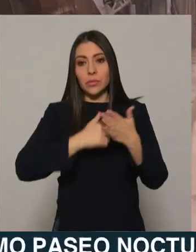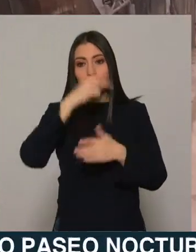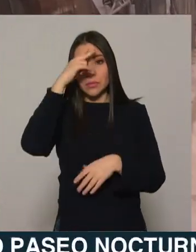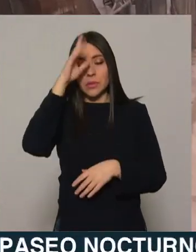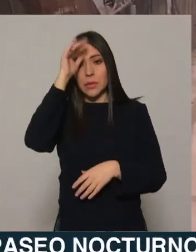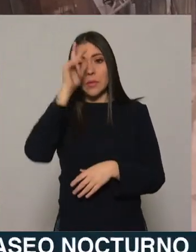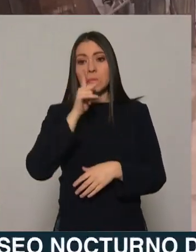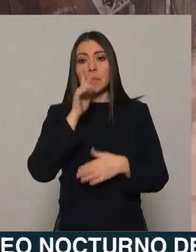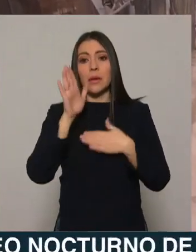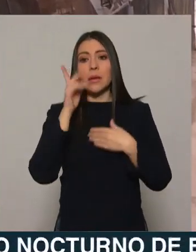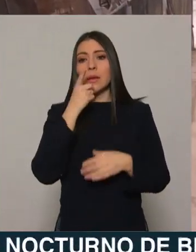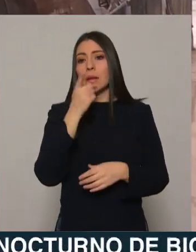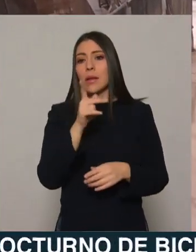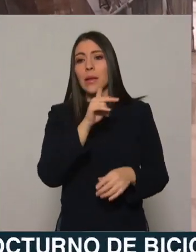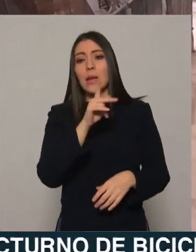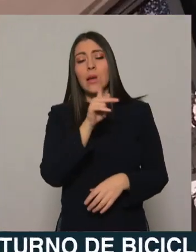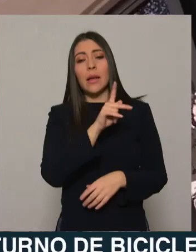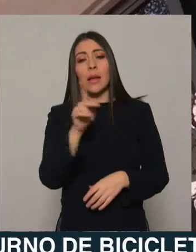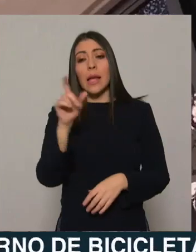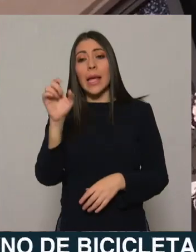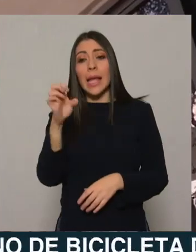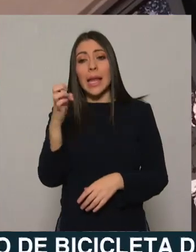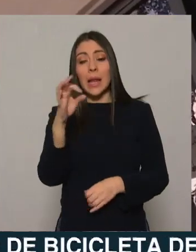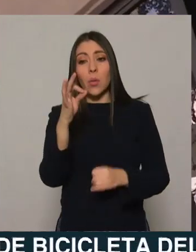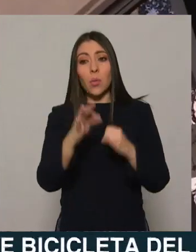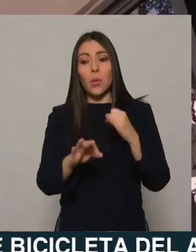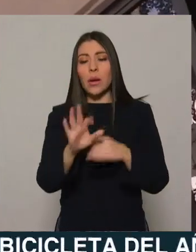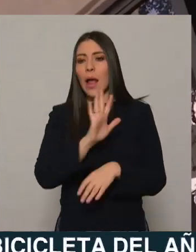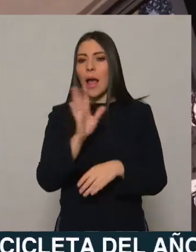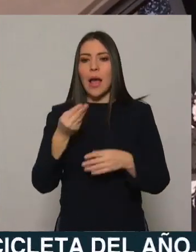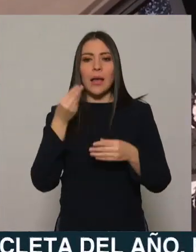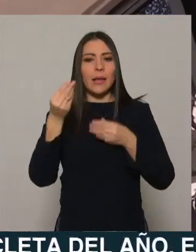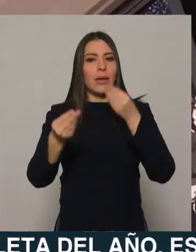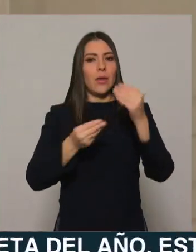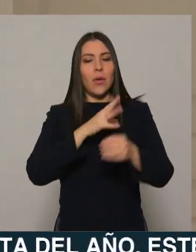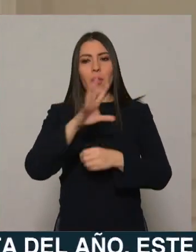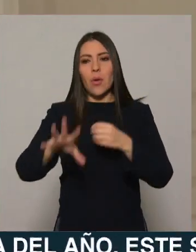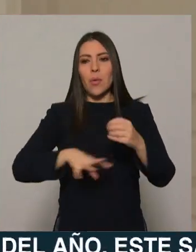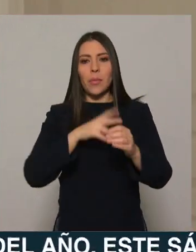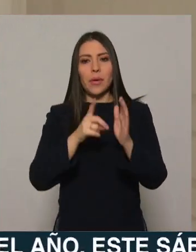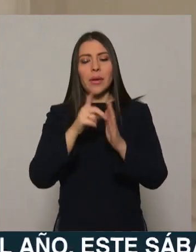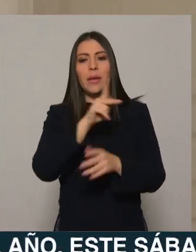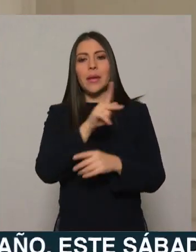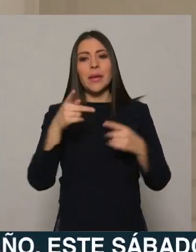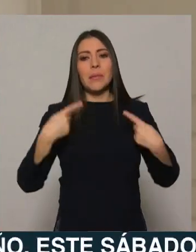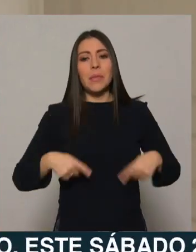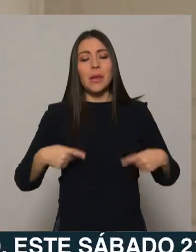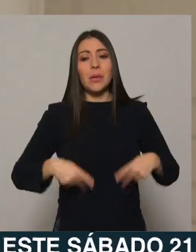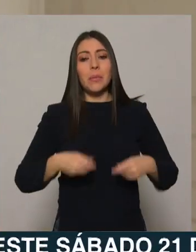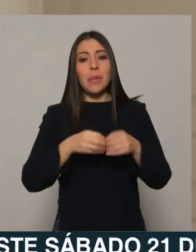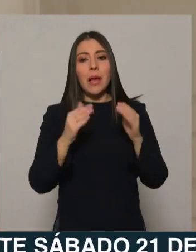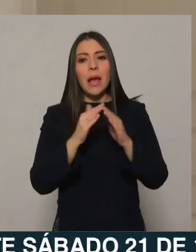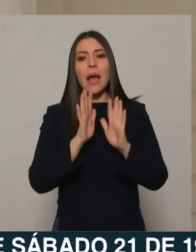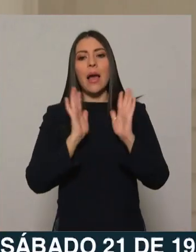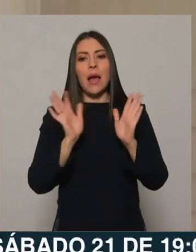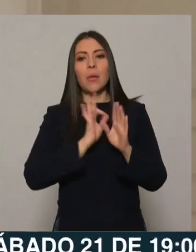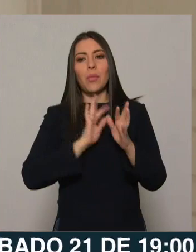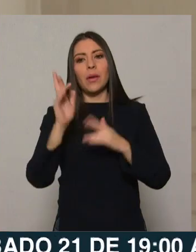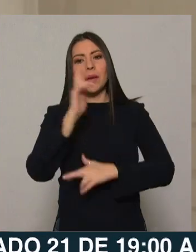de departamentos para finales de enero y que el resto de damnificados regrese a su hogar como